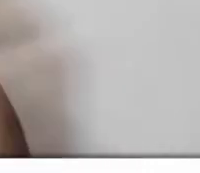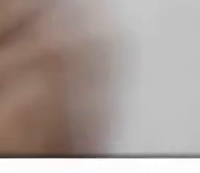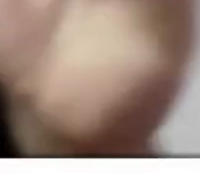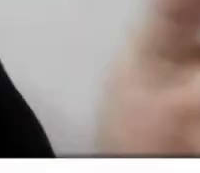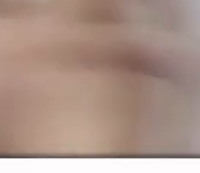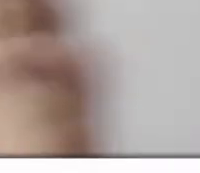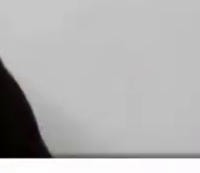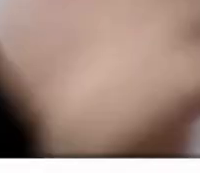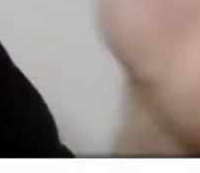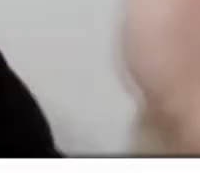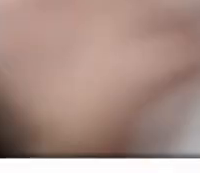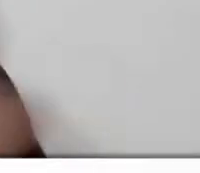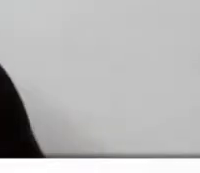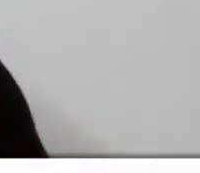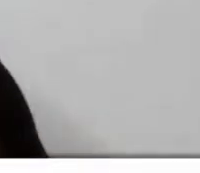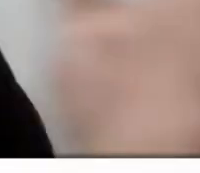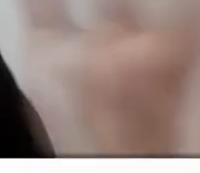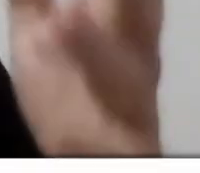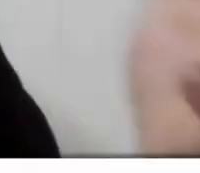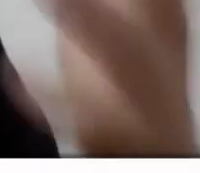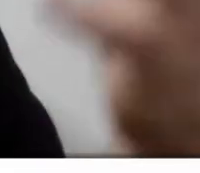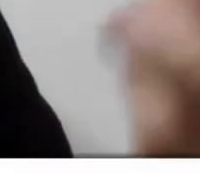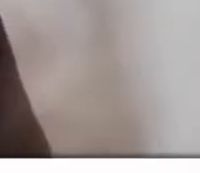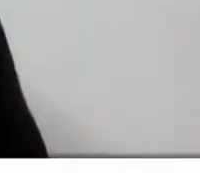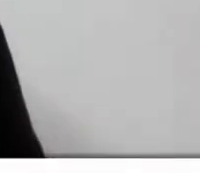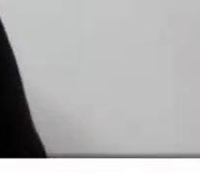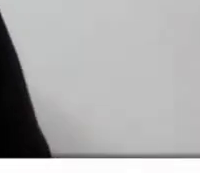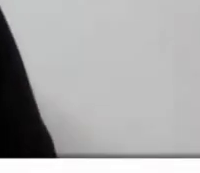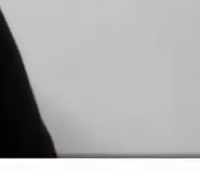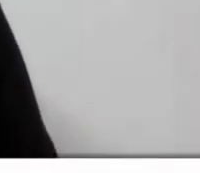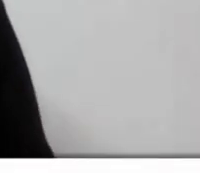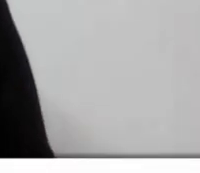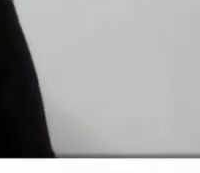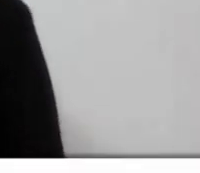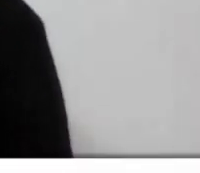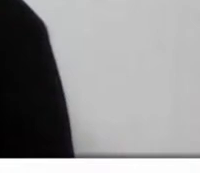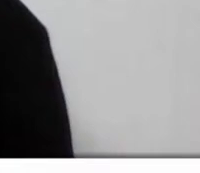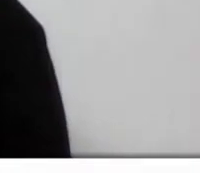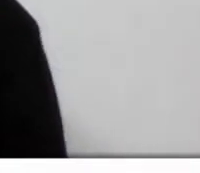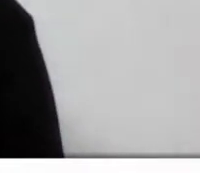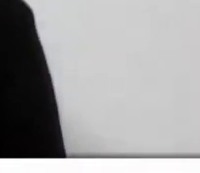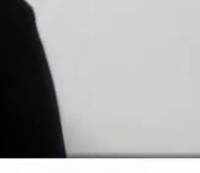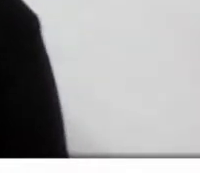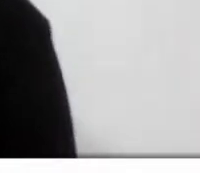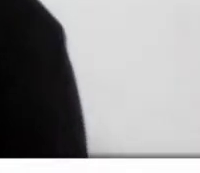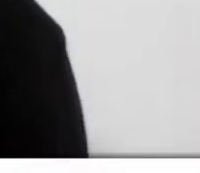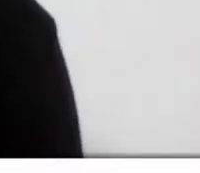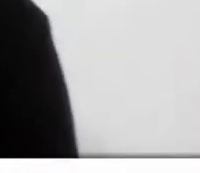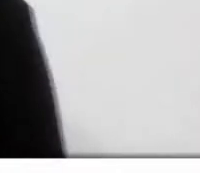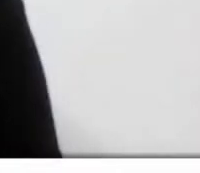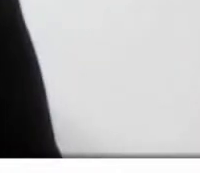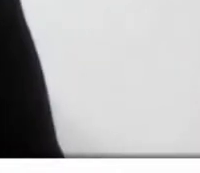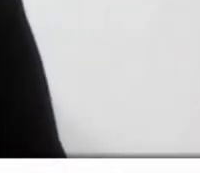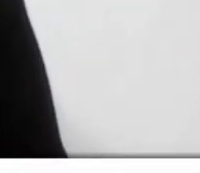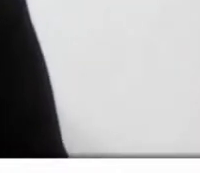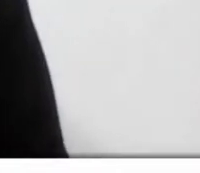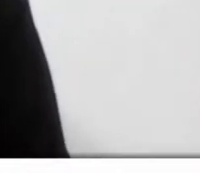año, año 2021, un año y pico se tomaron de tiempo para evaluar la pertinencia de la decisión, pero bueno, nunca es